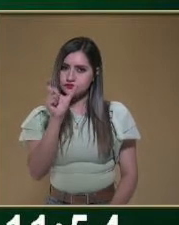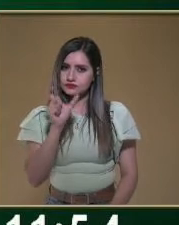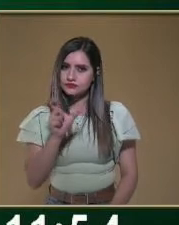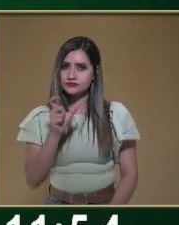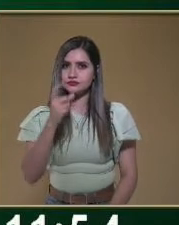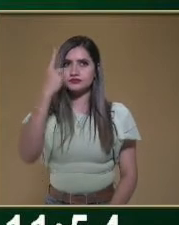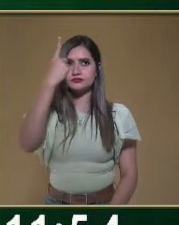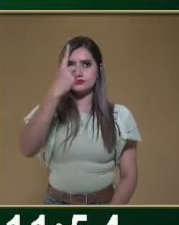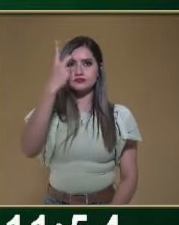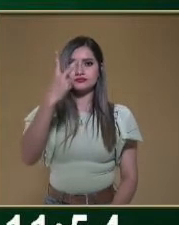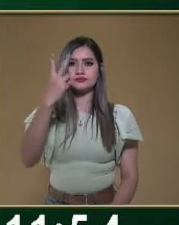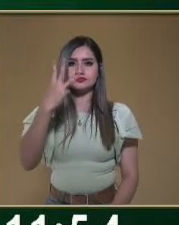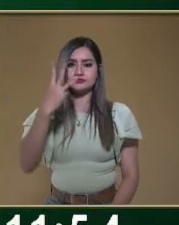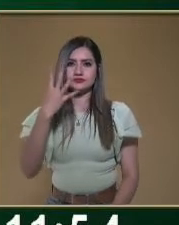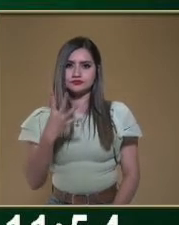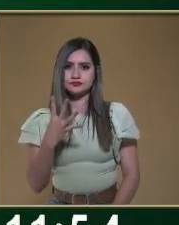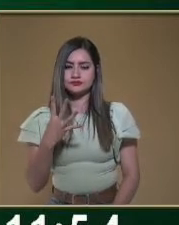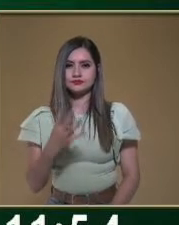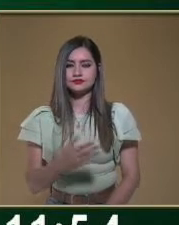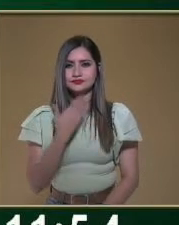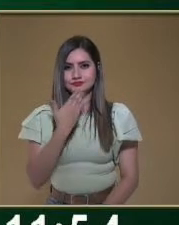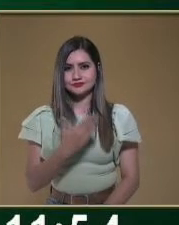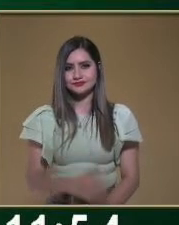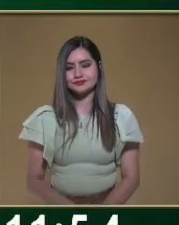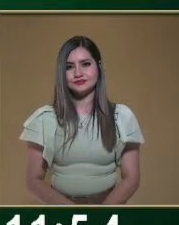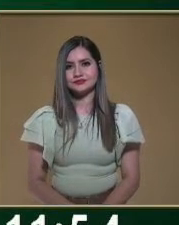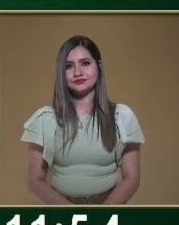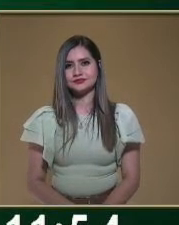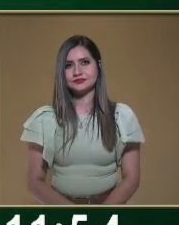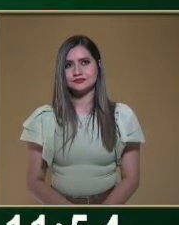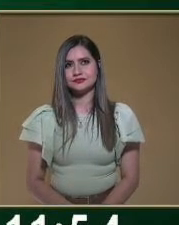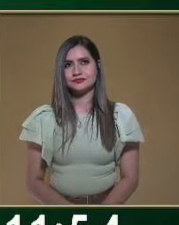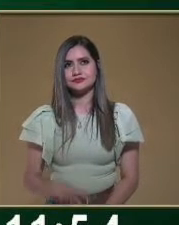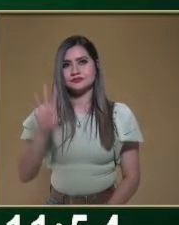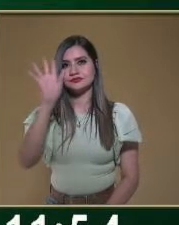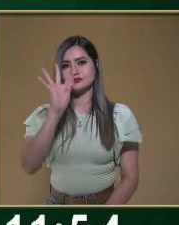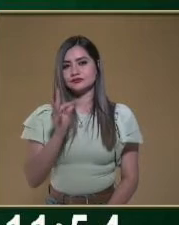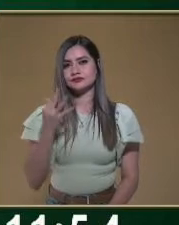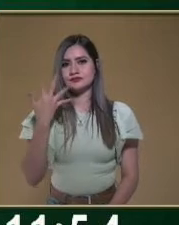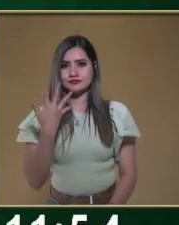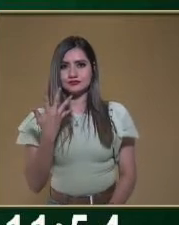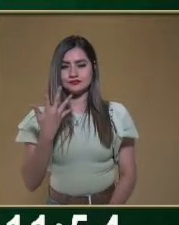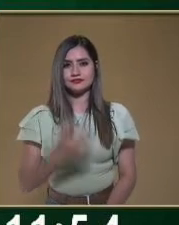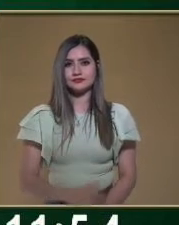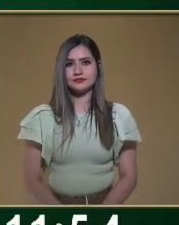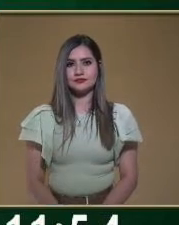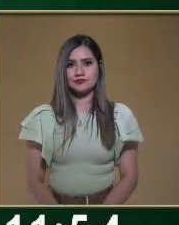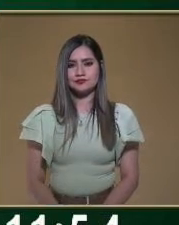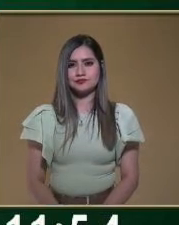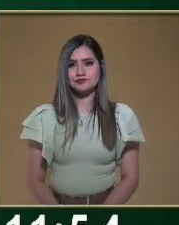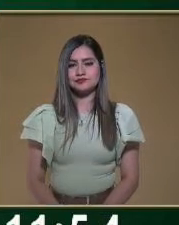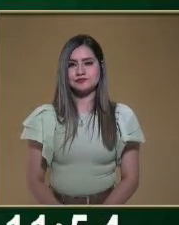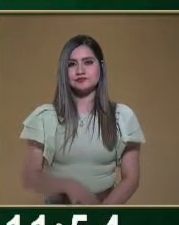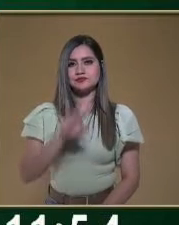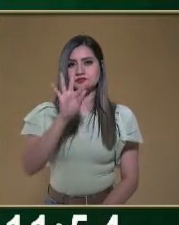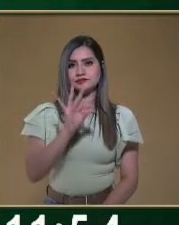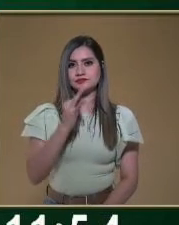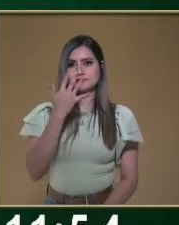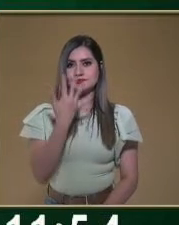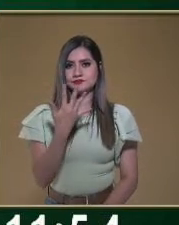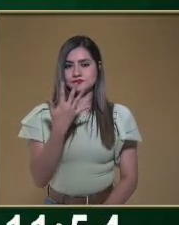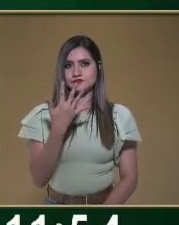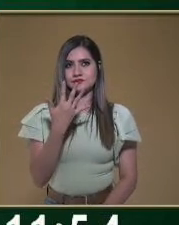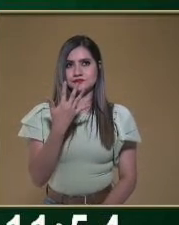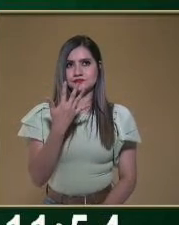1, 2, 3, 4 y llegamos al 45. Del 45 tenemos que